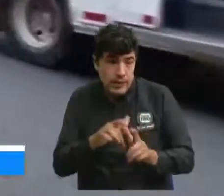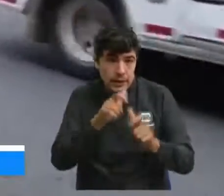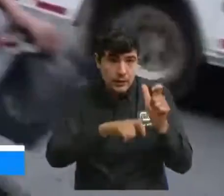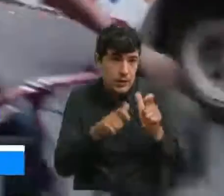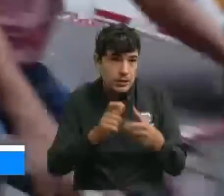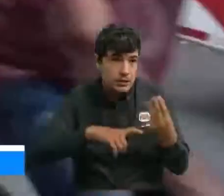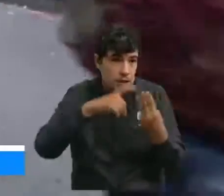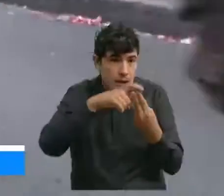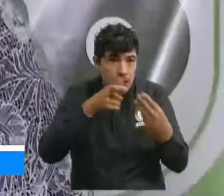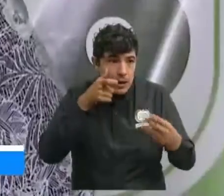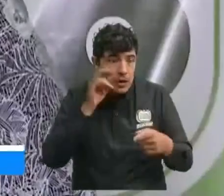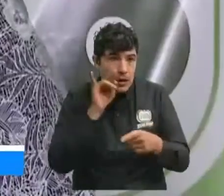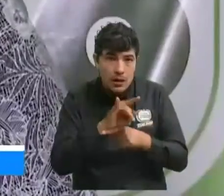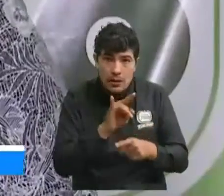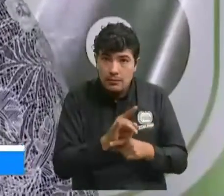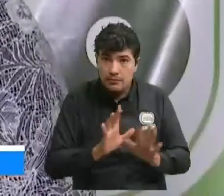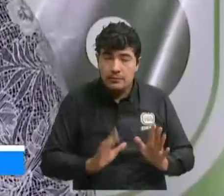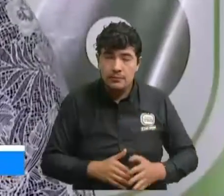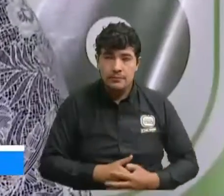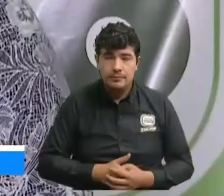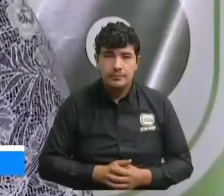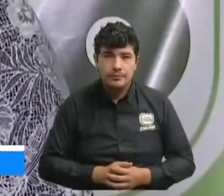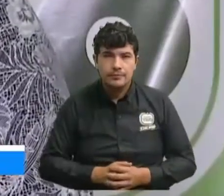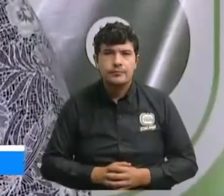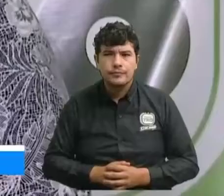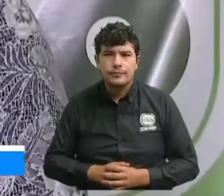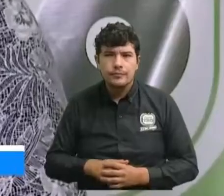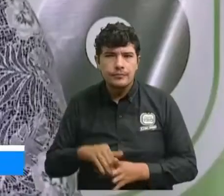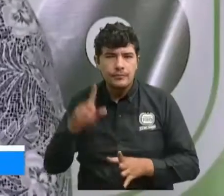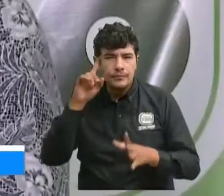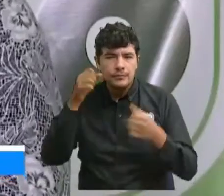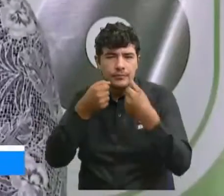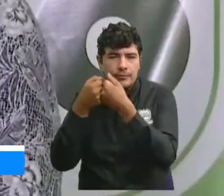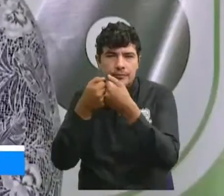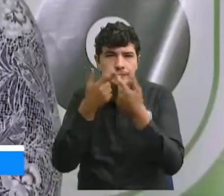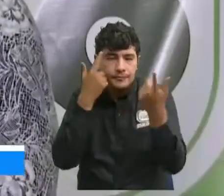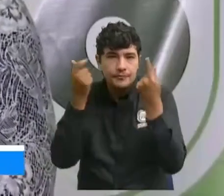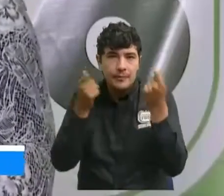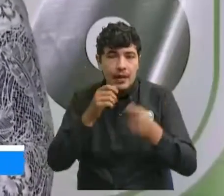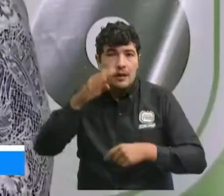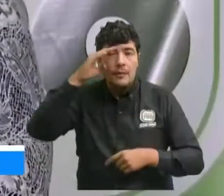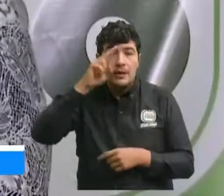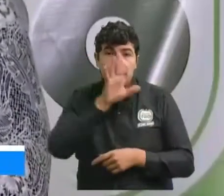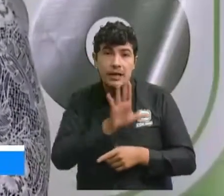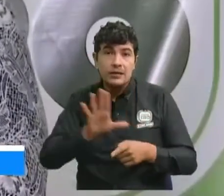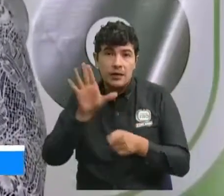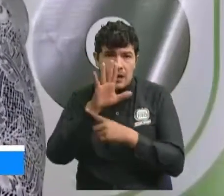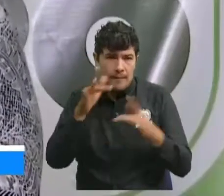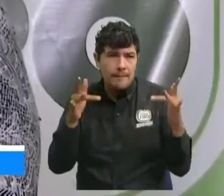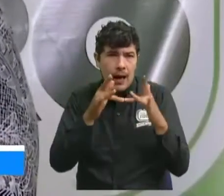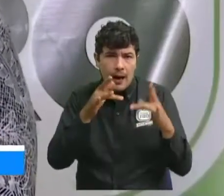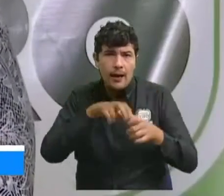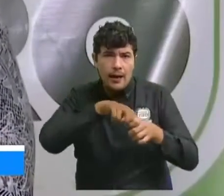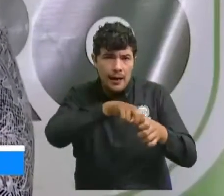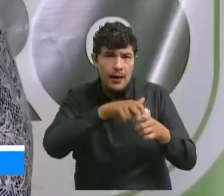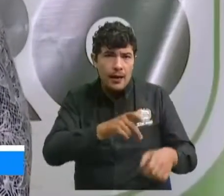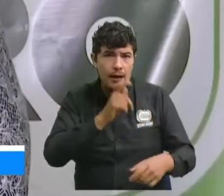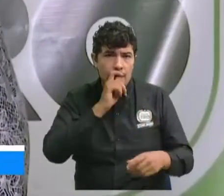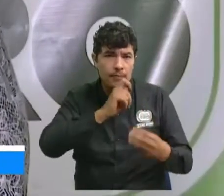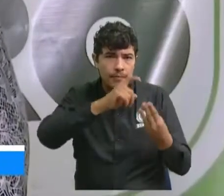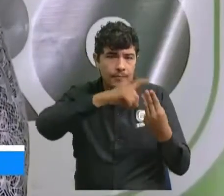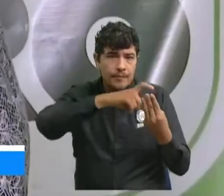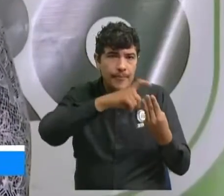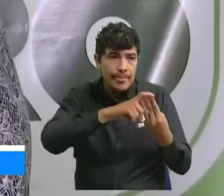tránsito. Una estrategia en donde la policía de tránsito más bien esté en los sectores, en los barrios de la ciudad, brindando el apoyo a